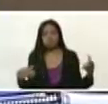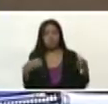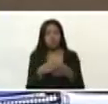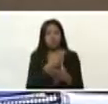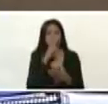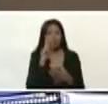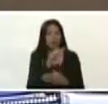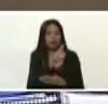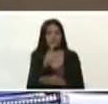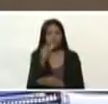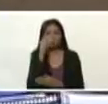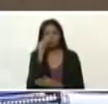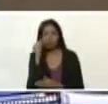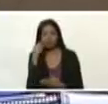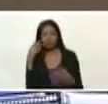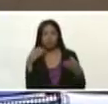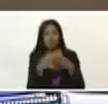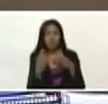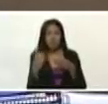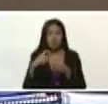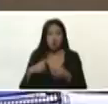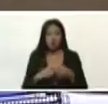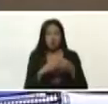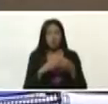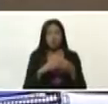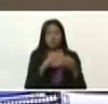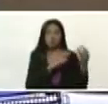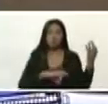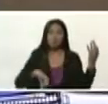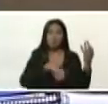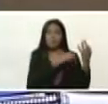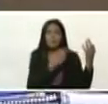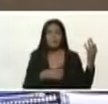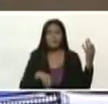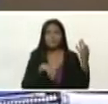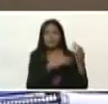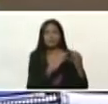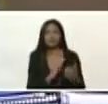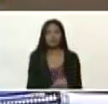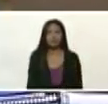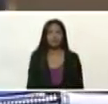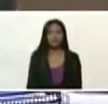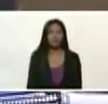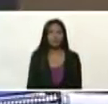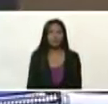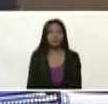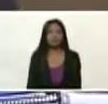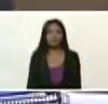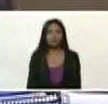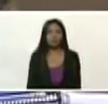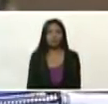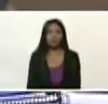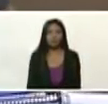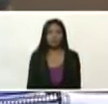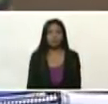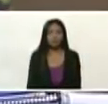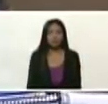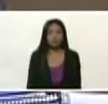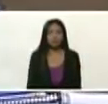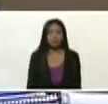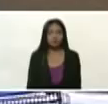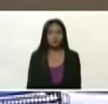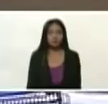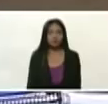Edgar Hidalgo, José Figarella, Francés Colmenares, Wismer Zapata, José Torres, José